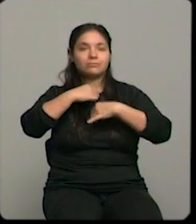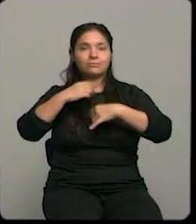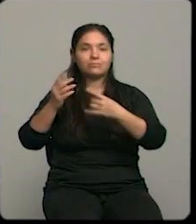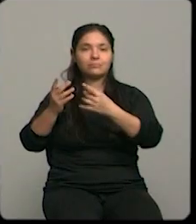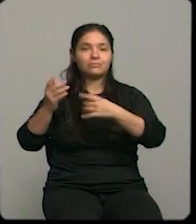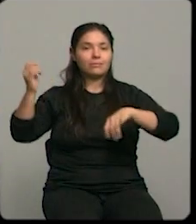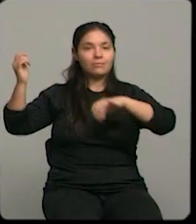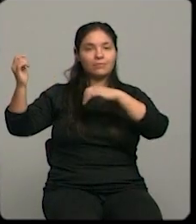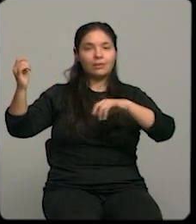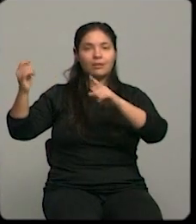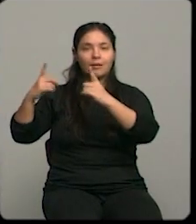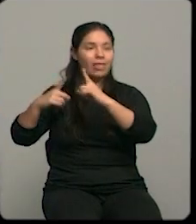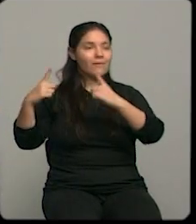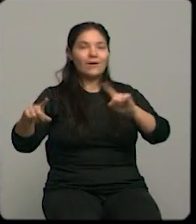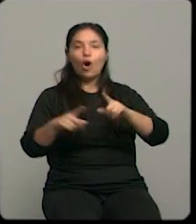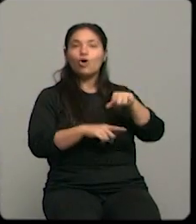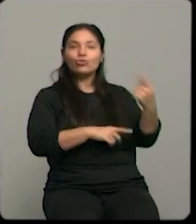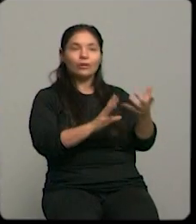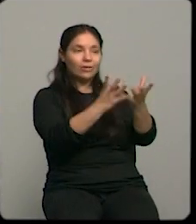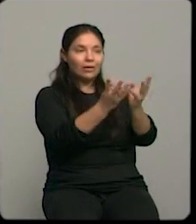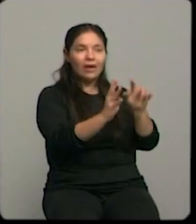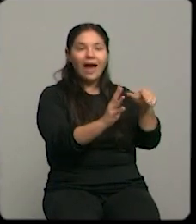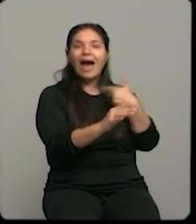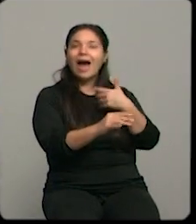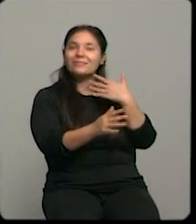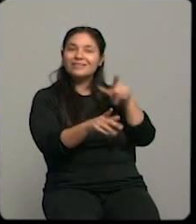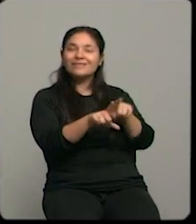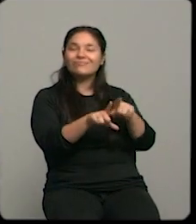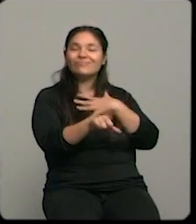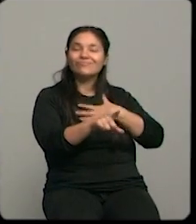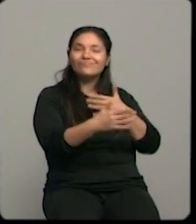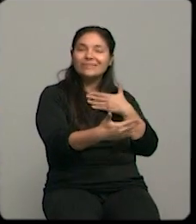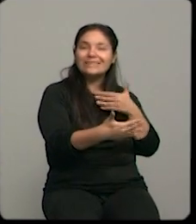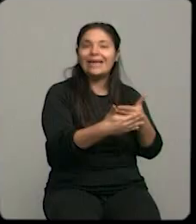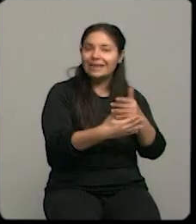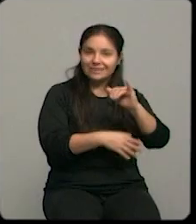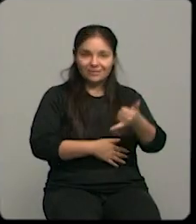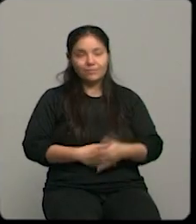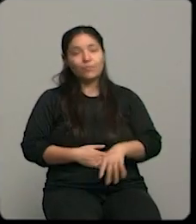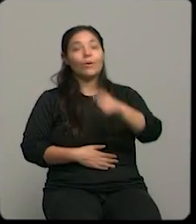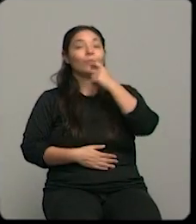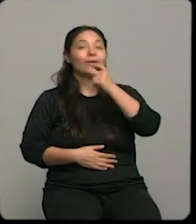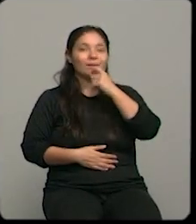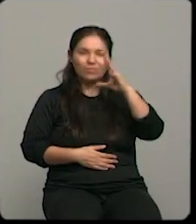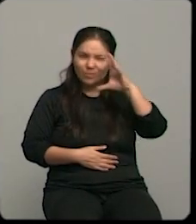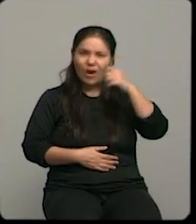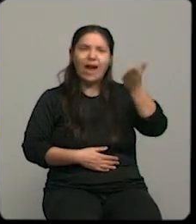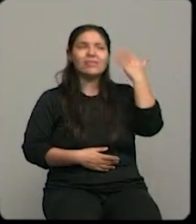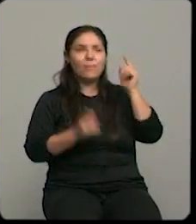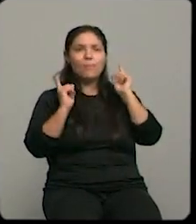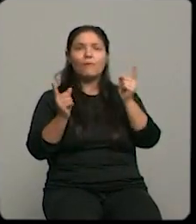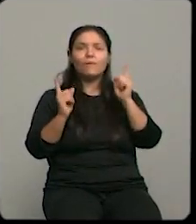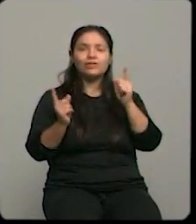el punto. Uno no imaginaba hace unos años, yo recuerdo había un viejo profesor que si llegabas a decir que era un show de una orquesta